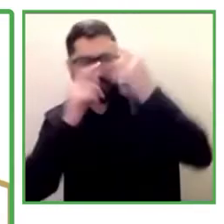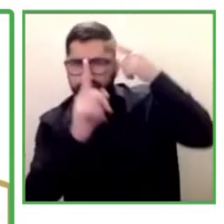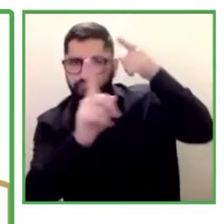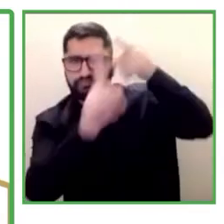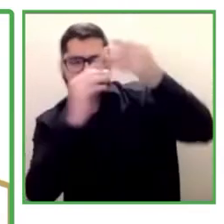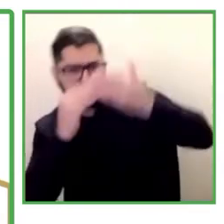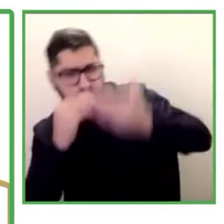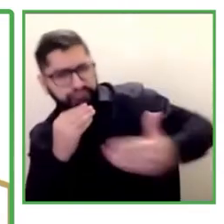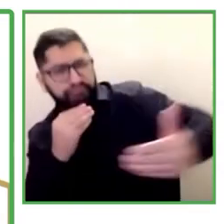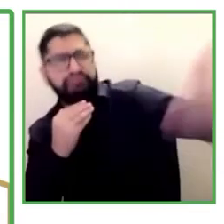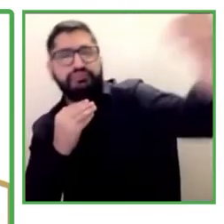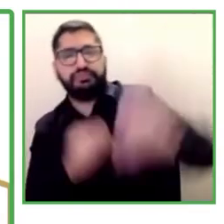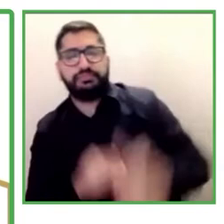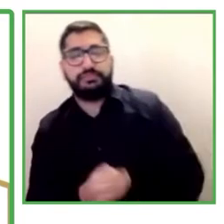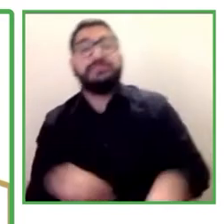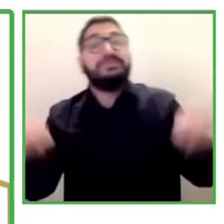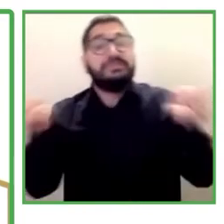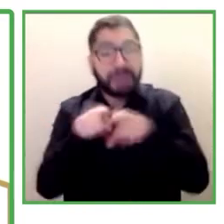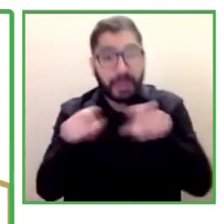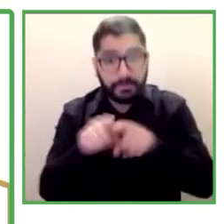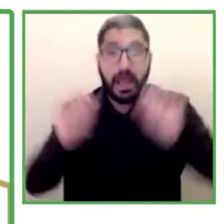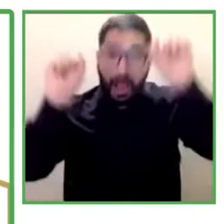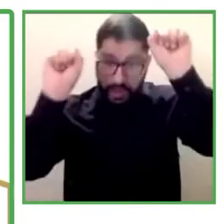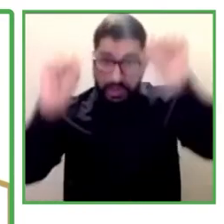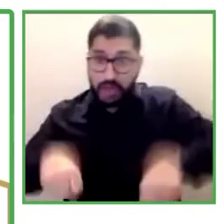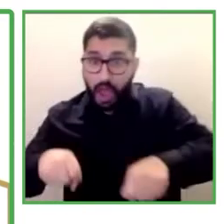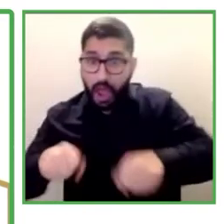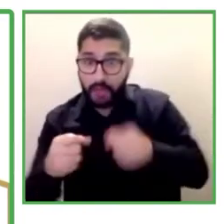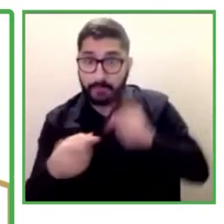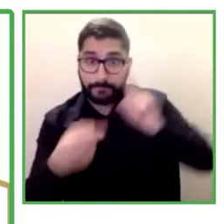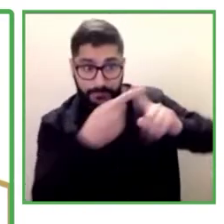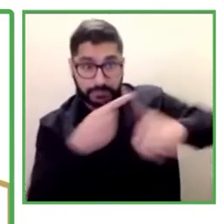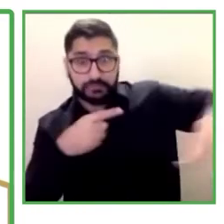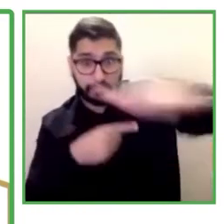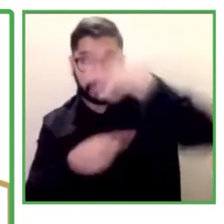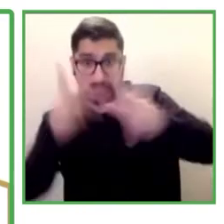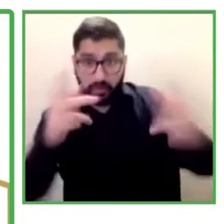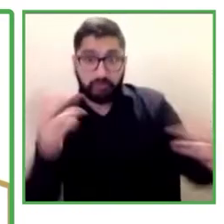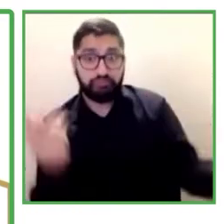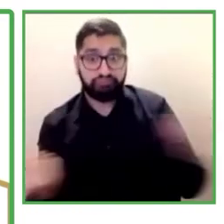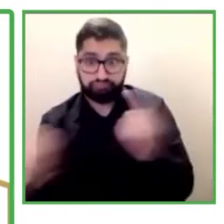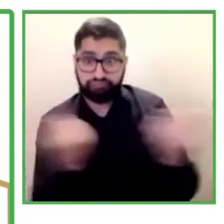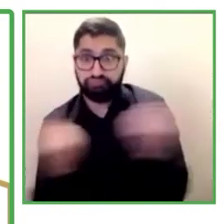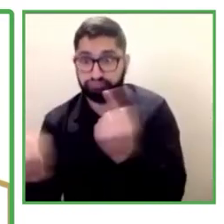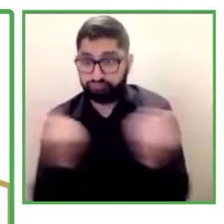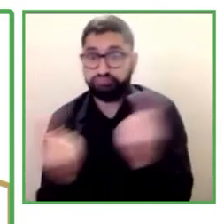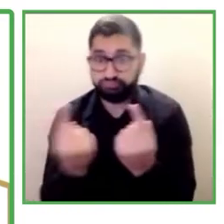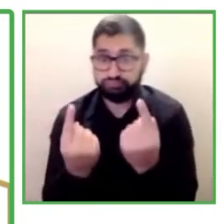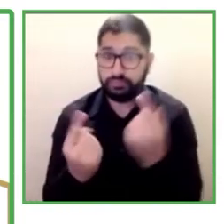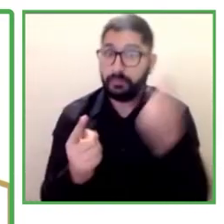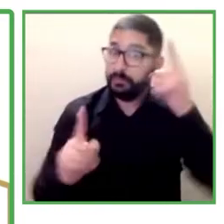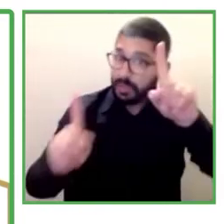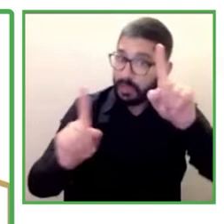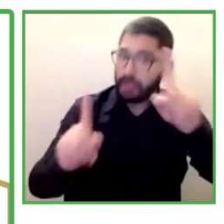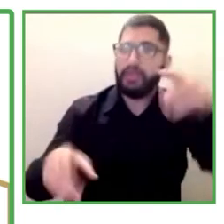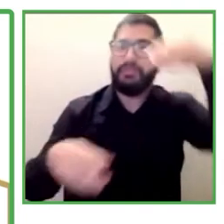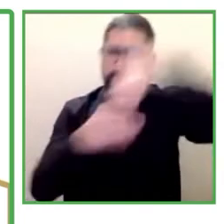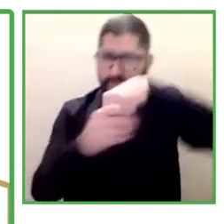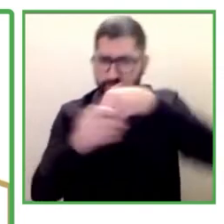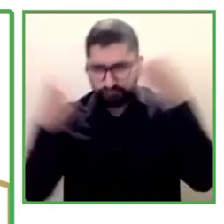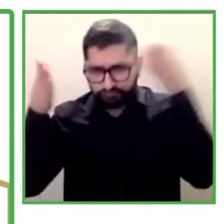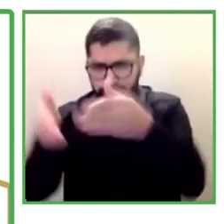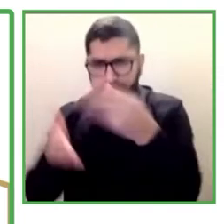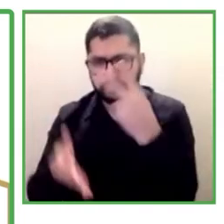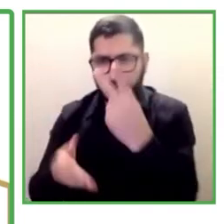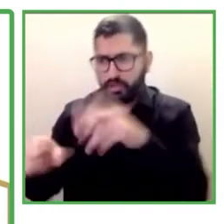permitió que pudieran participar. Sin embargo, también eso dio cuenta de una brecha importante en alfabetización